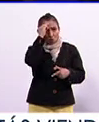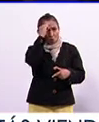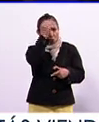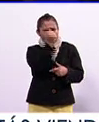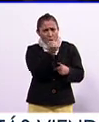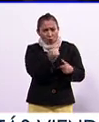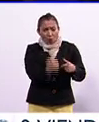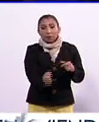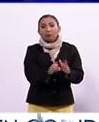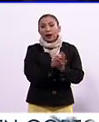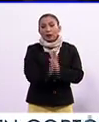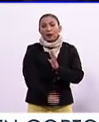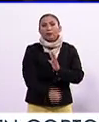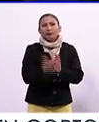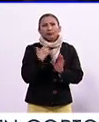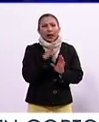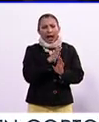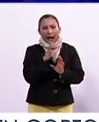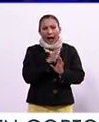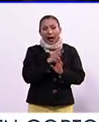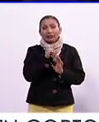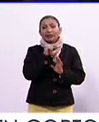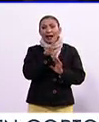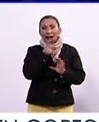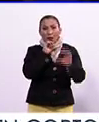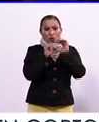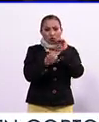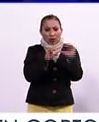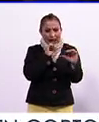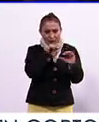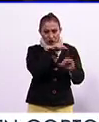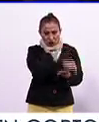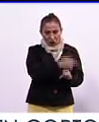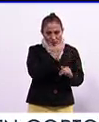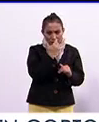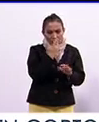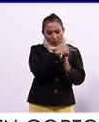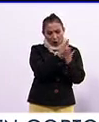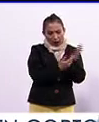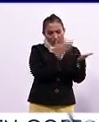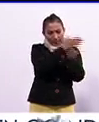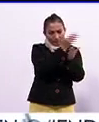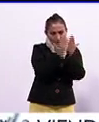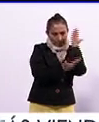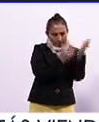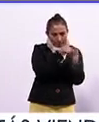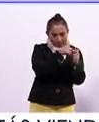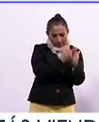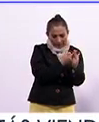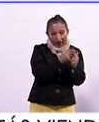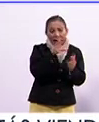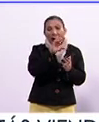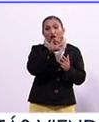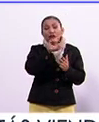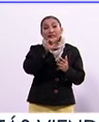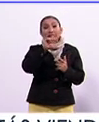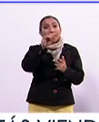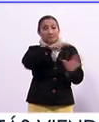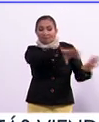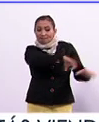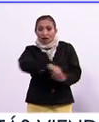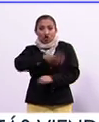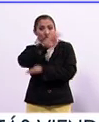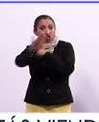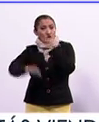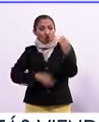Y, por ejemplo, salen de telecomunicaciones que estaban en ese programa cuando empezaba. Carlos Slim se los llevó a todos.